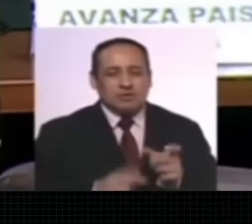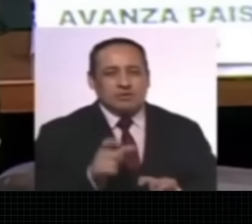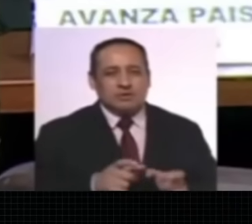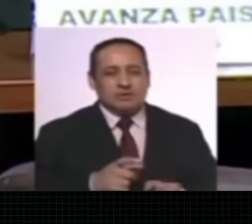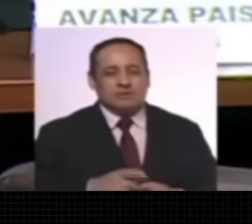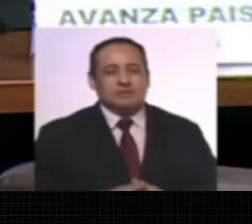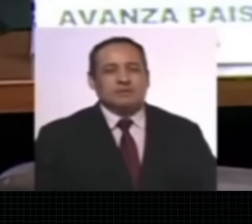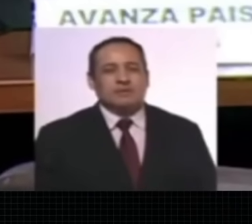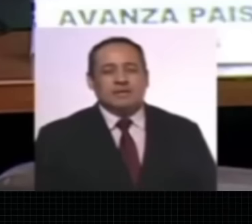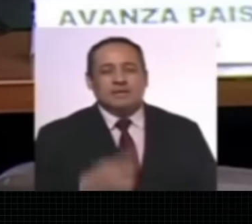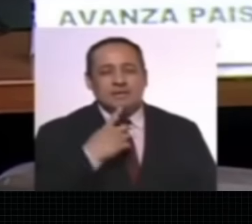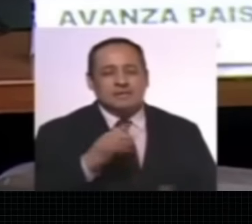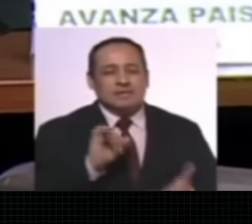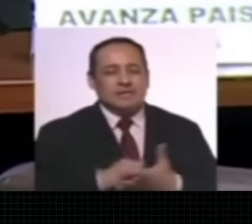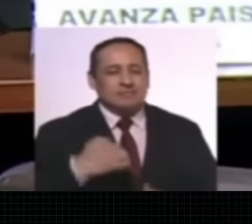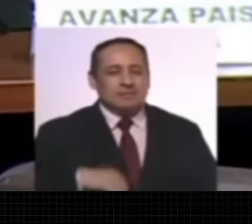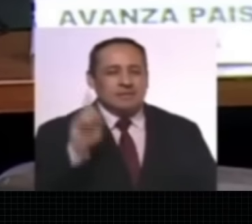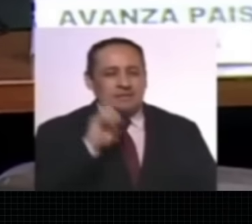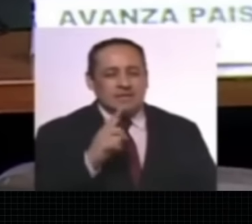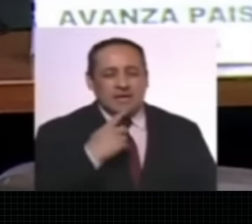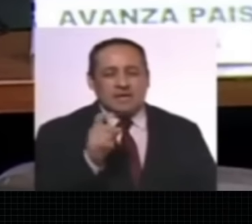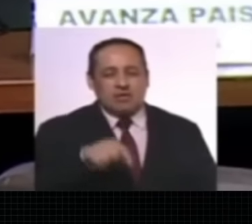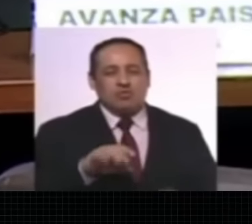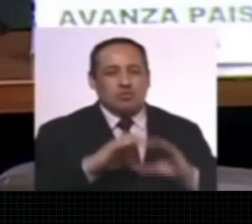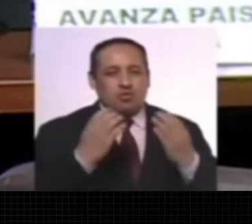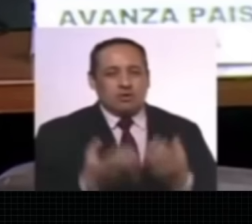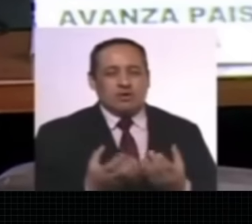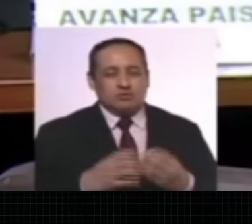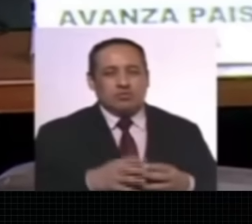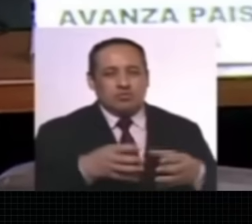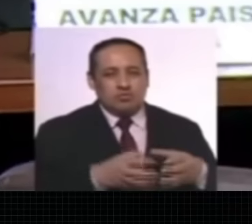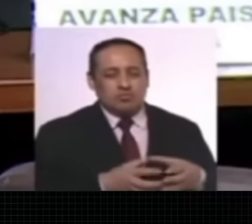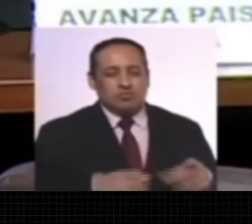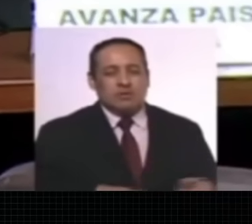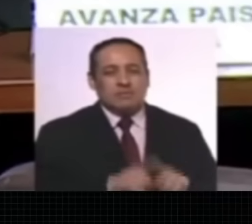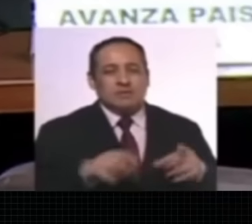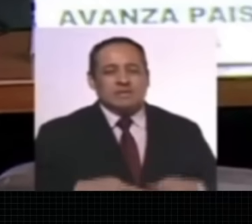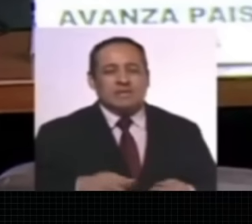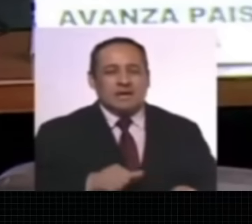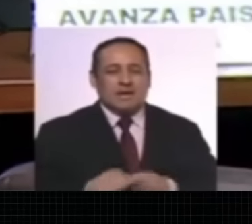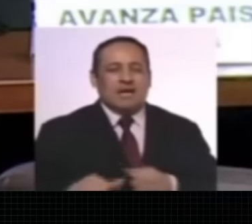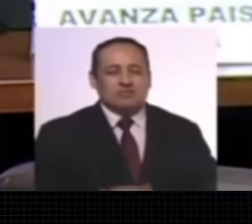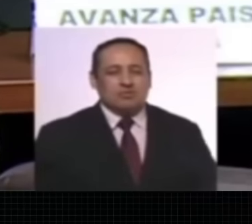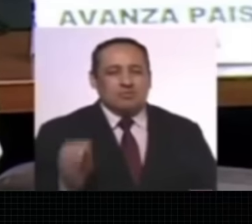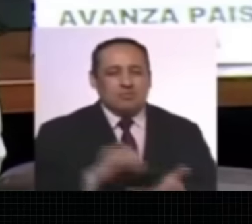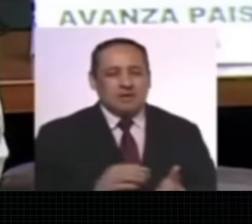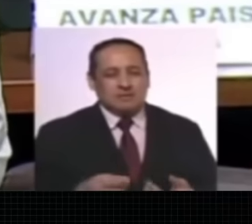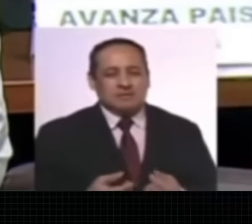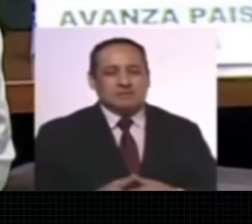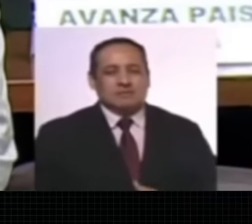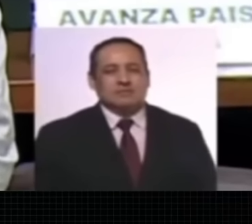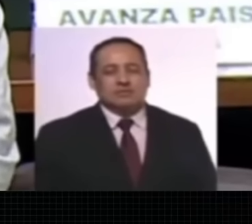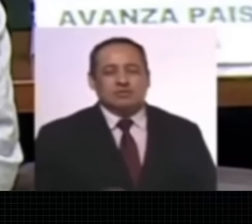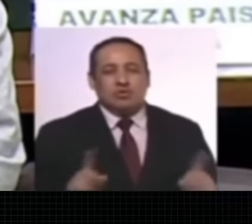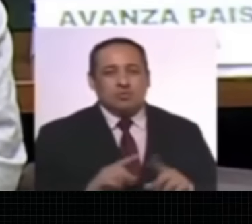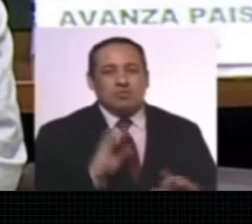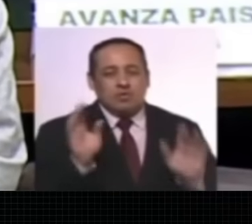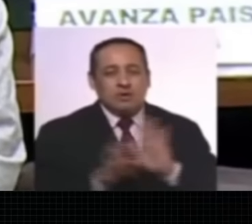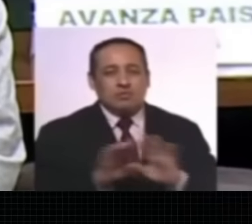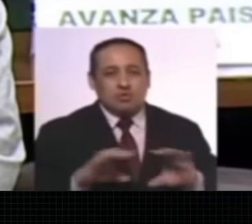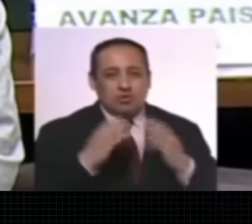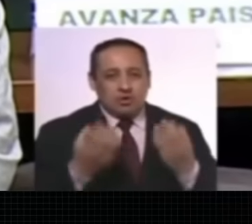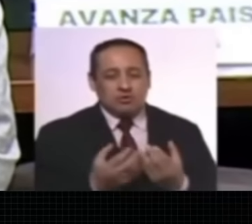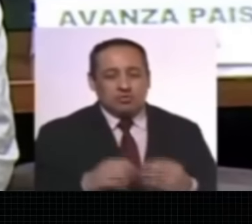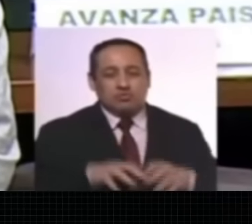presidente es que es mentira que un parlamento bicameral tenga que costar más que un parlamento unicameral de hecho el